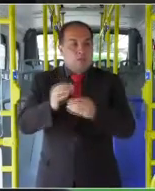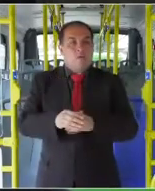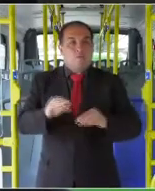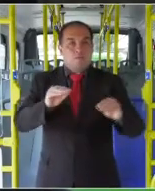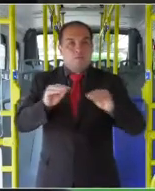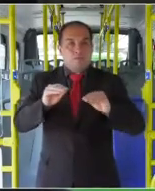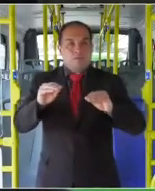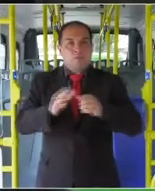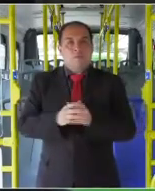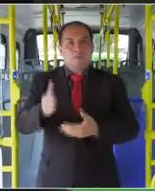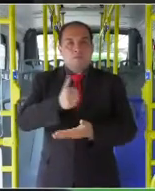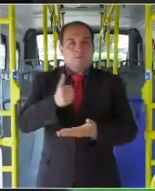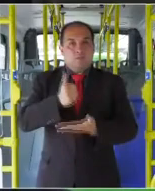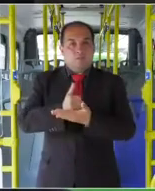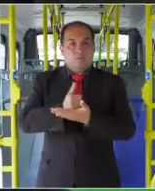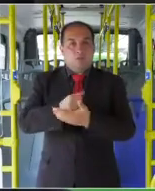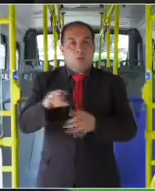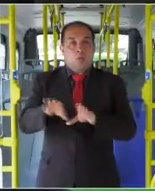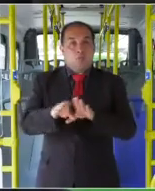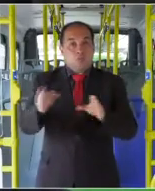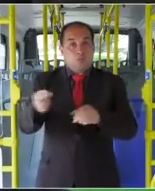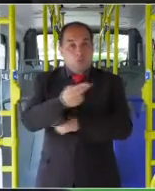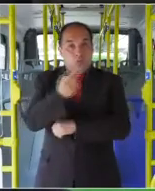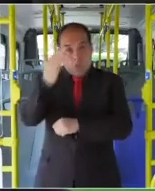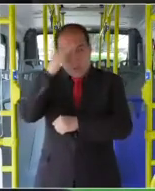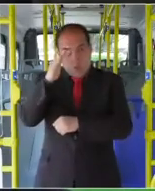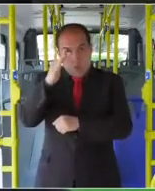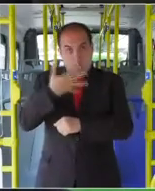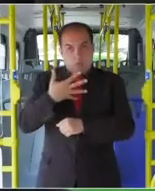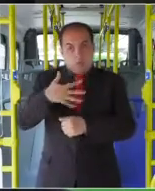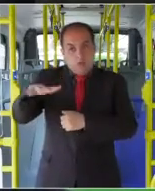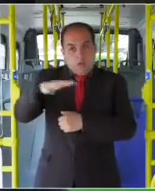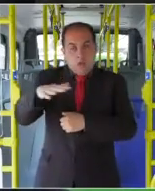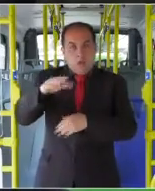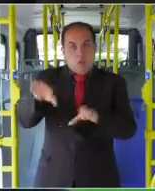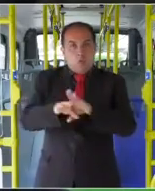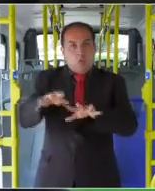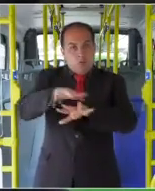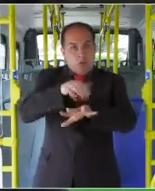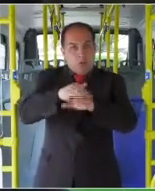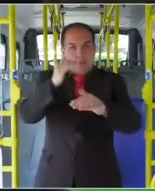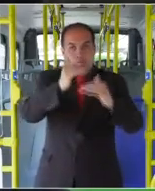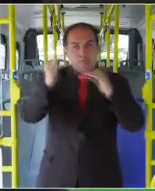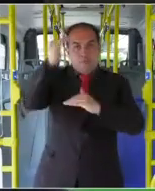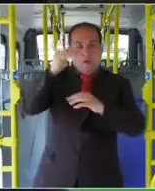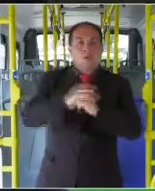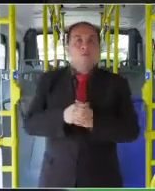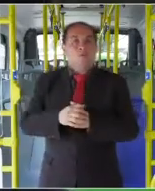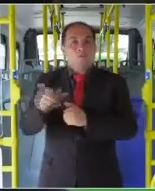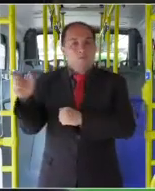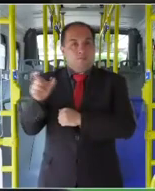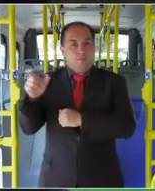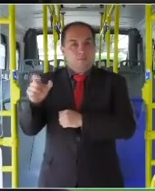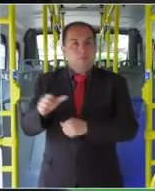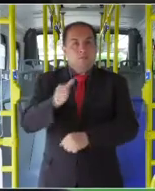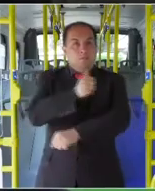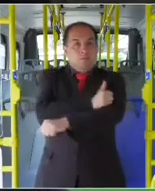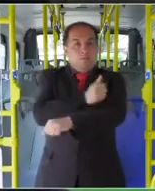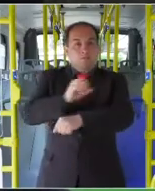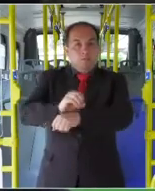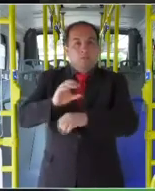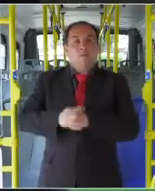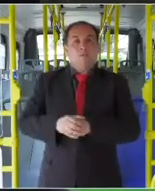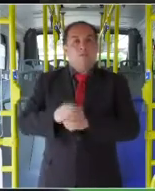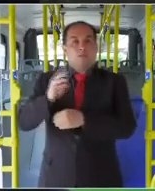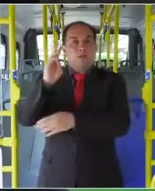ciudad. Como ustedes saben, hay zonas como puede ser la zona alta de Tlalpan, Xochimilco, Álvaro Obregón,